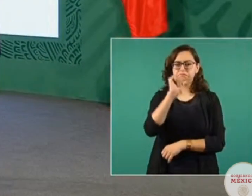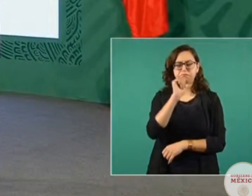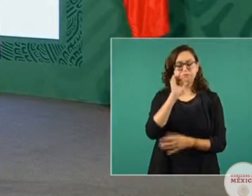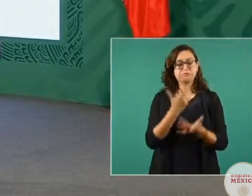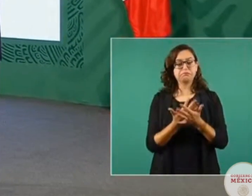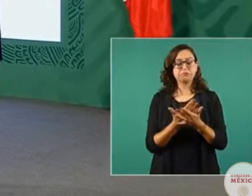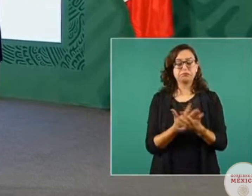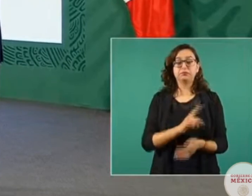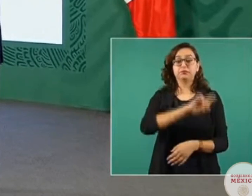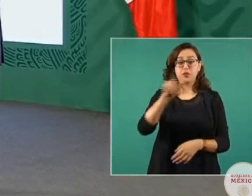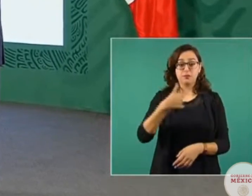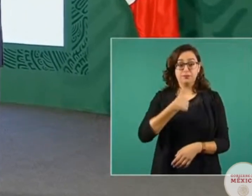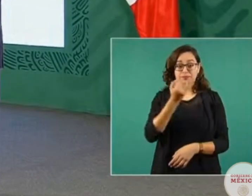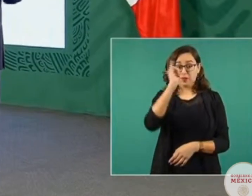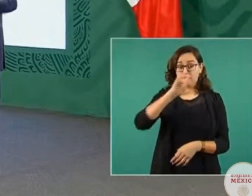Hasta los del PAN